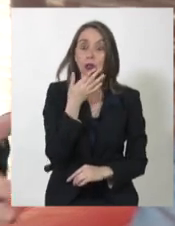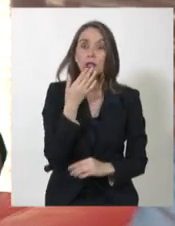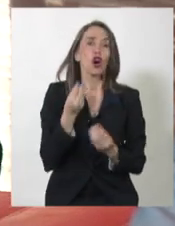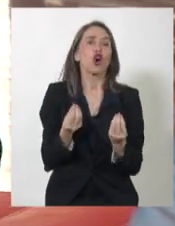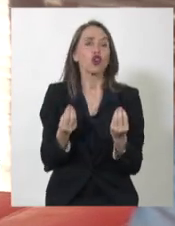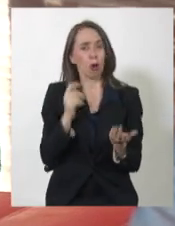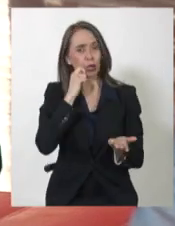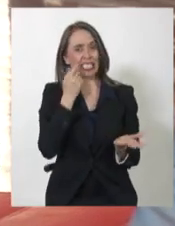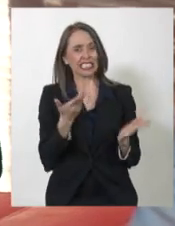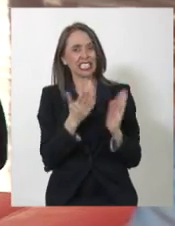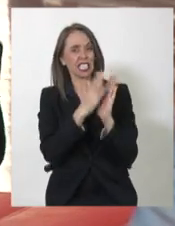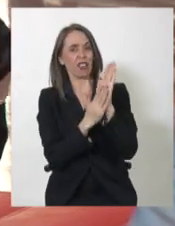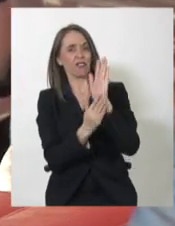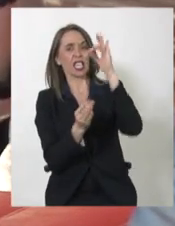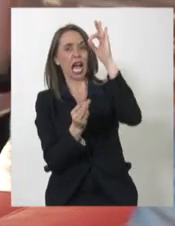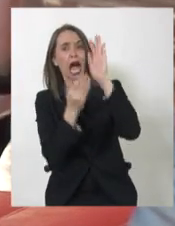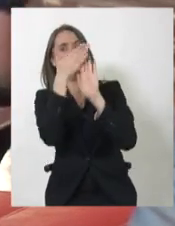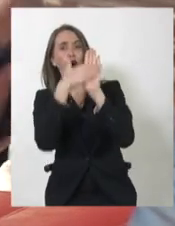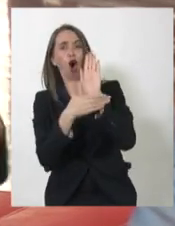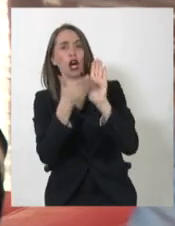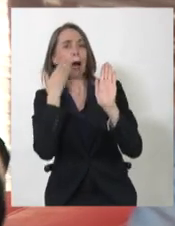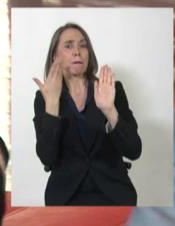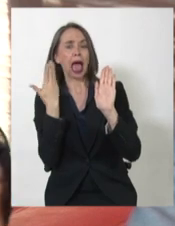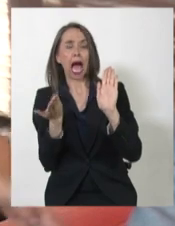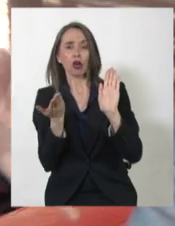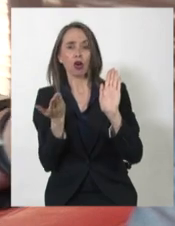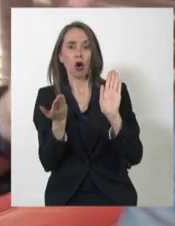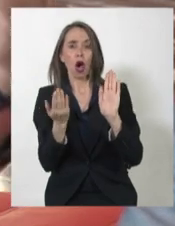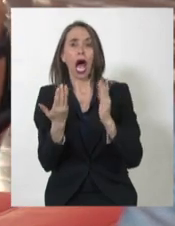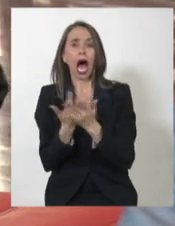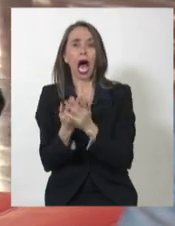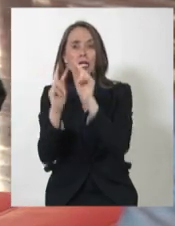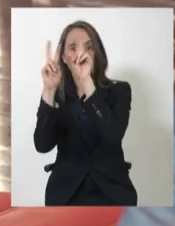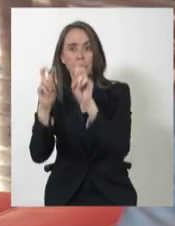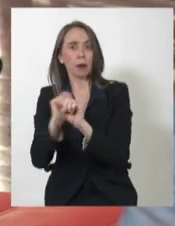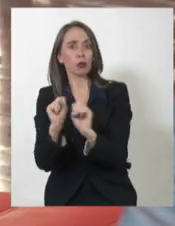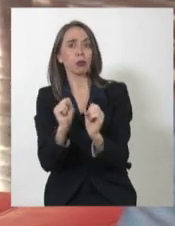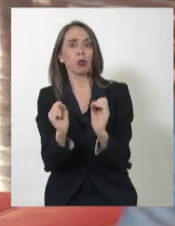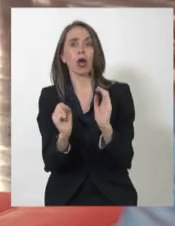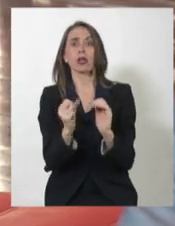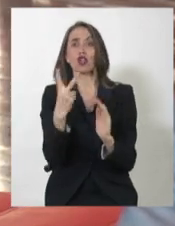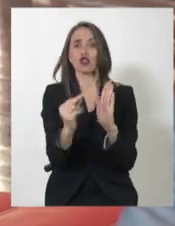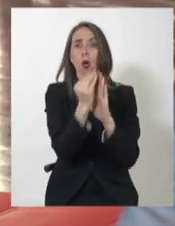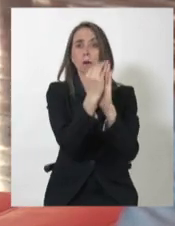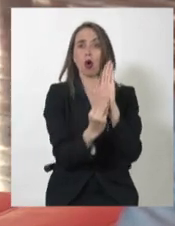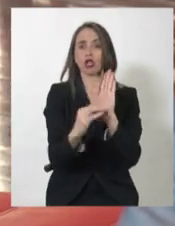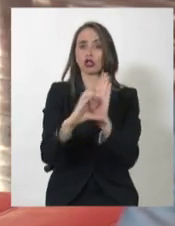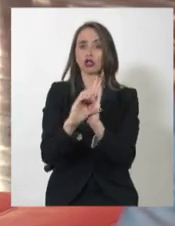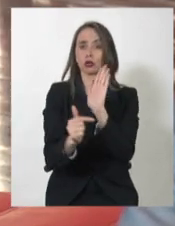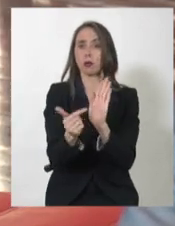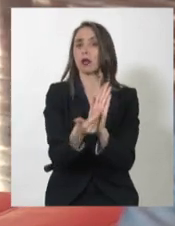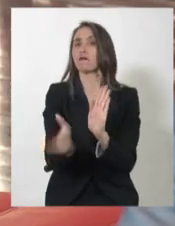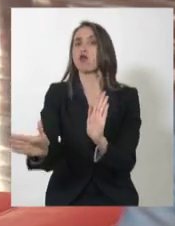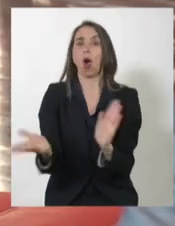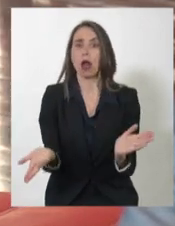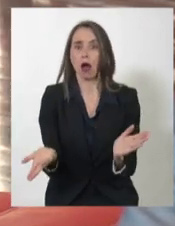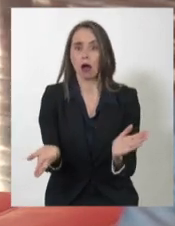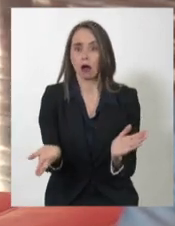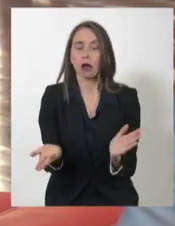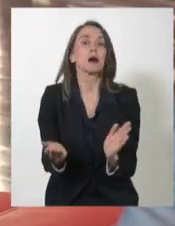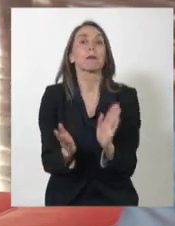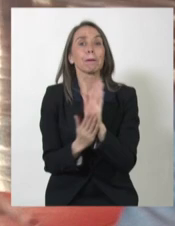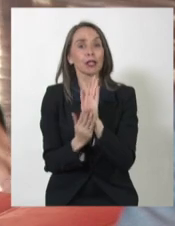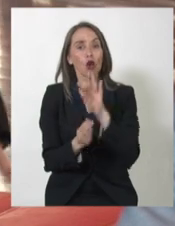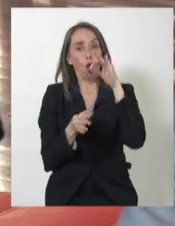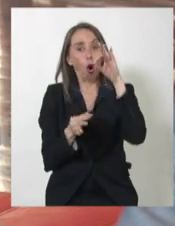es esto de una hoja en blanco, o sea, hay cuestiones que no pueden quedar fuera de esto. Pero también hay otra manera de aproximarnos, que es considerando que la hoja